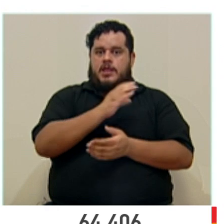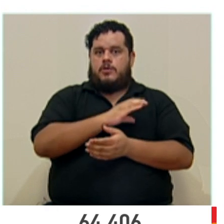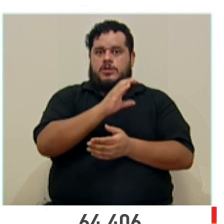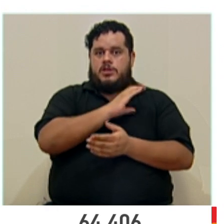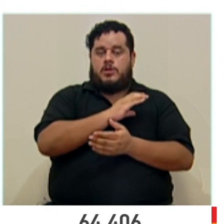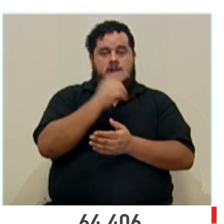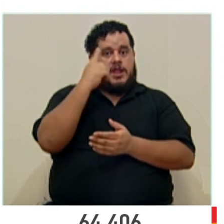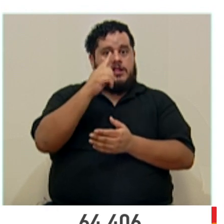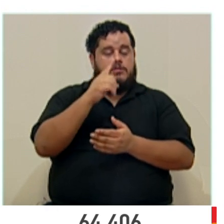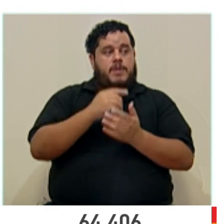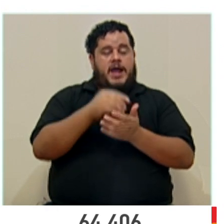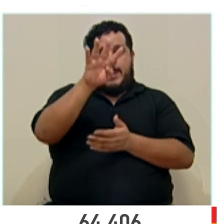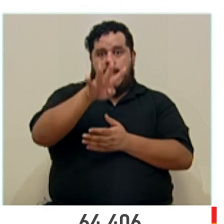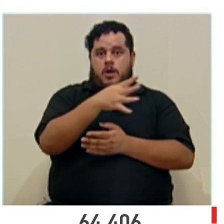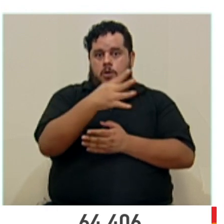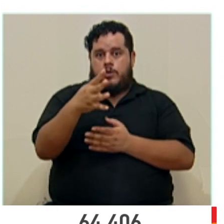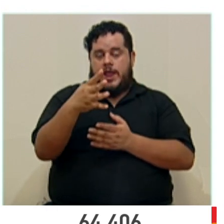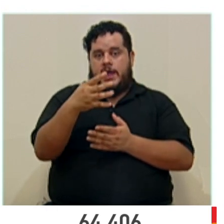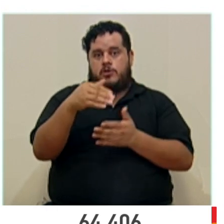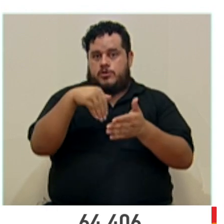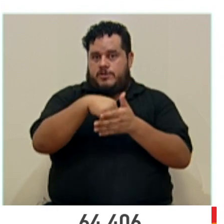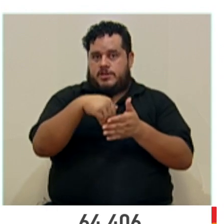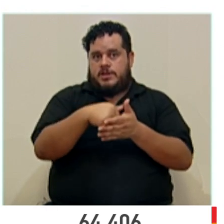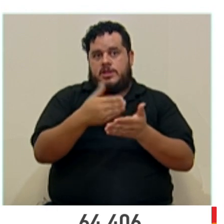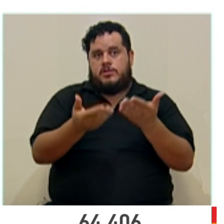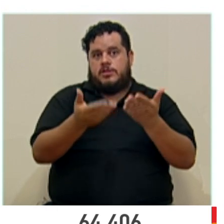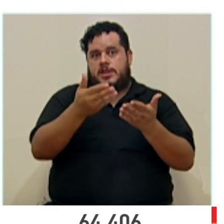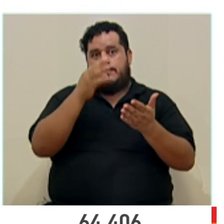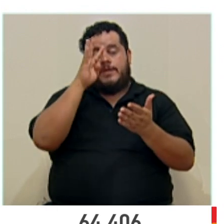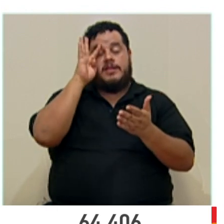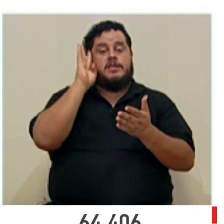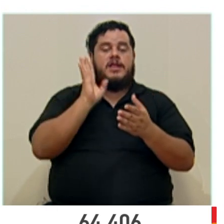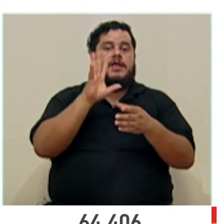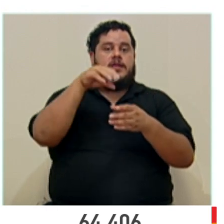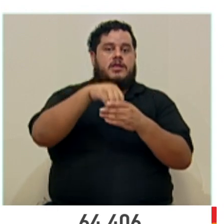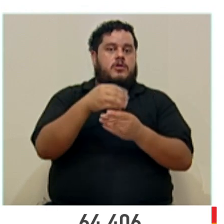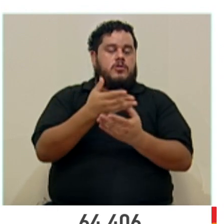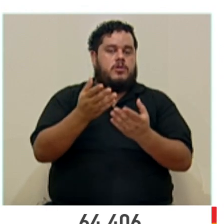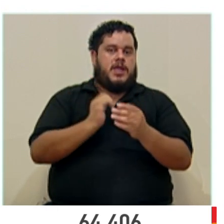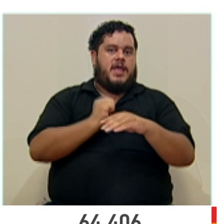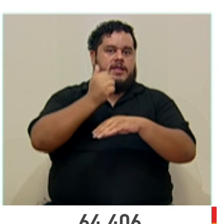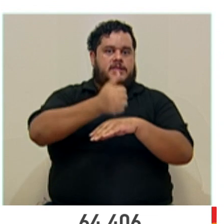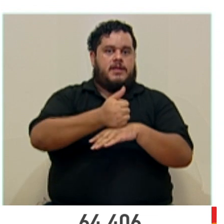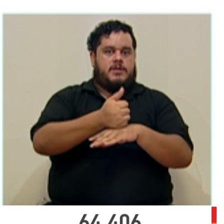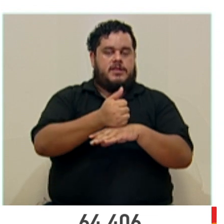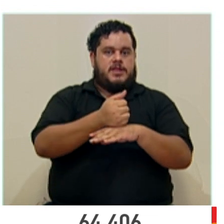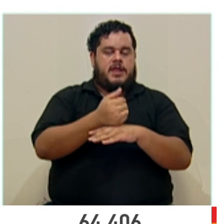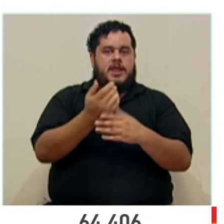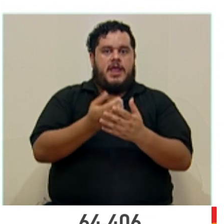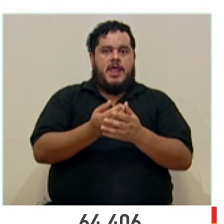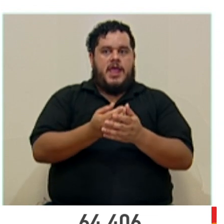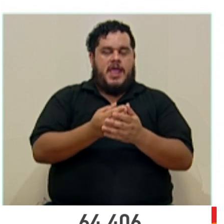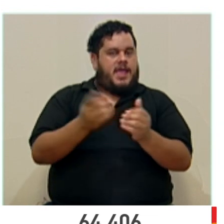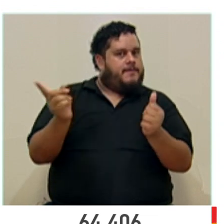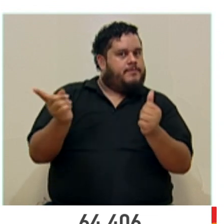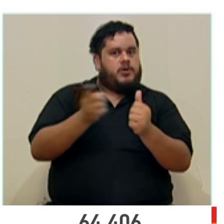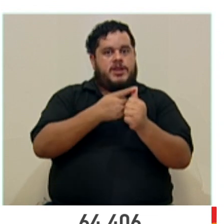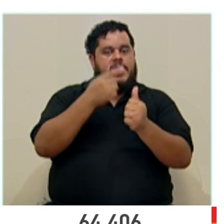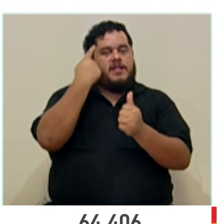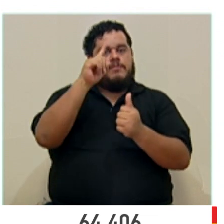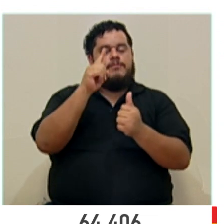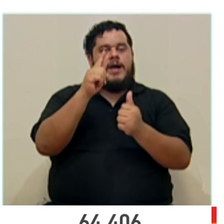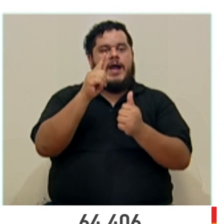para horarios restringidos, si es posible incluso establecer prioridad para